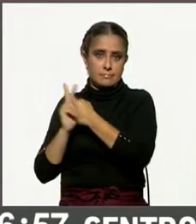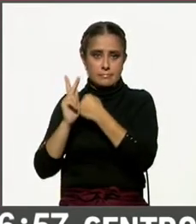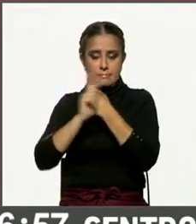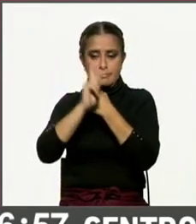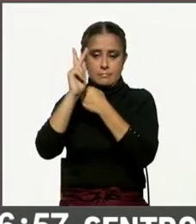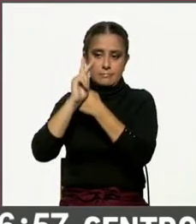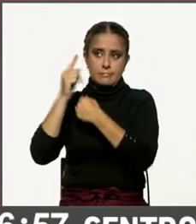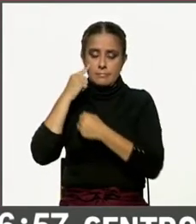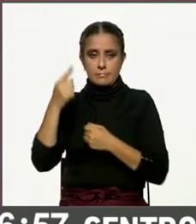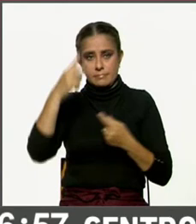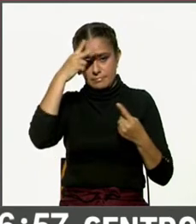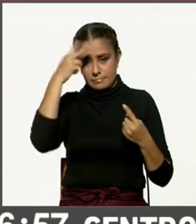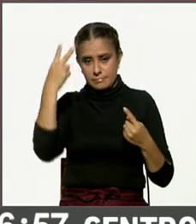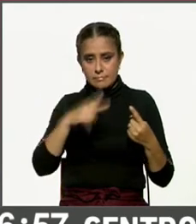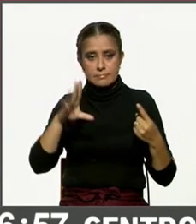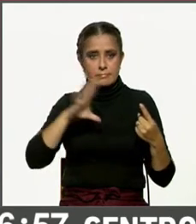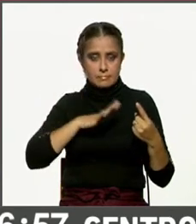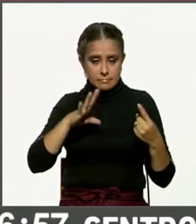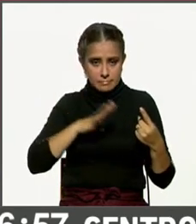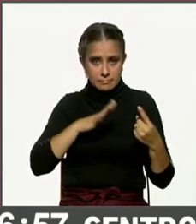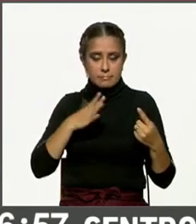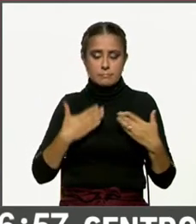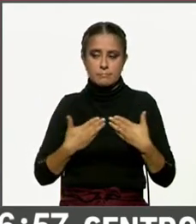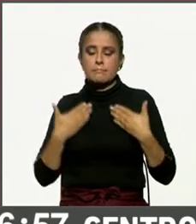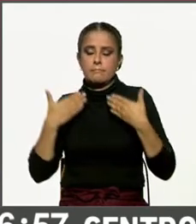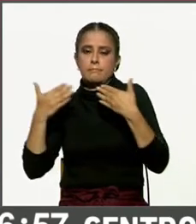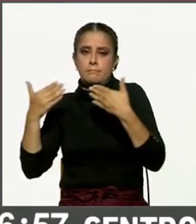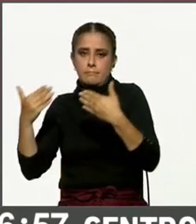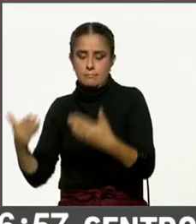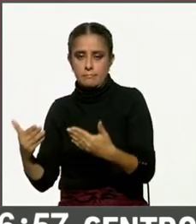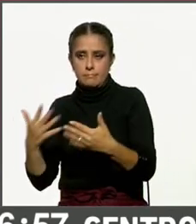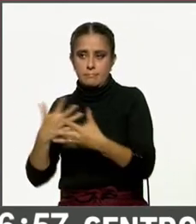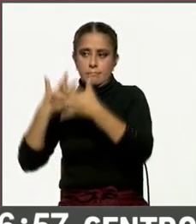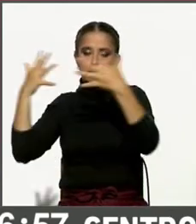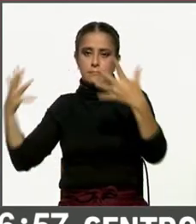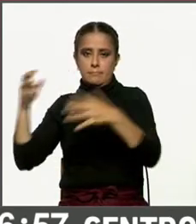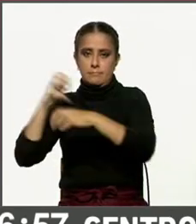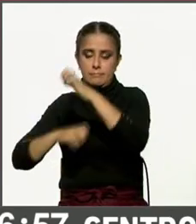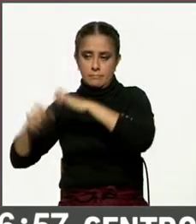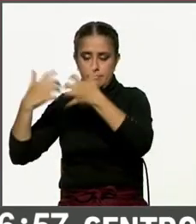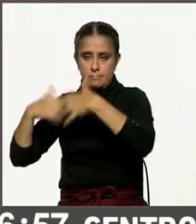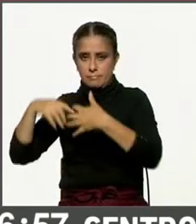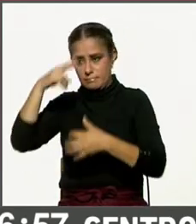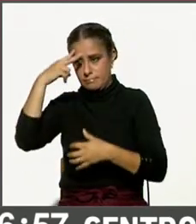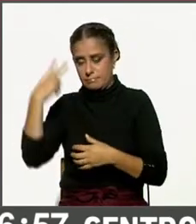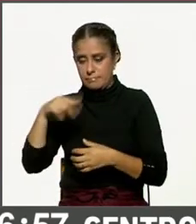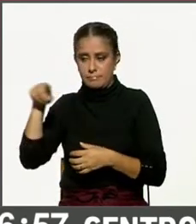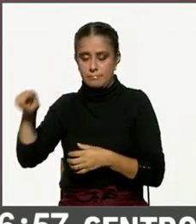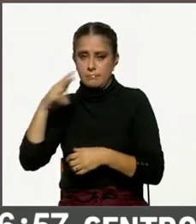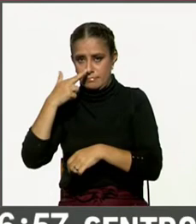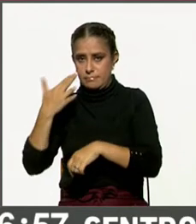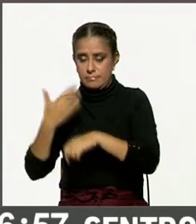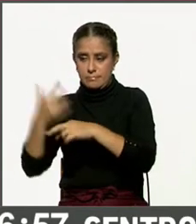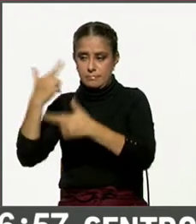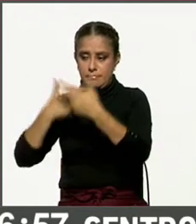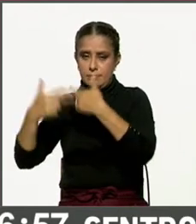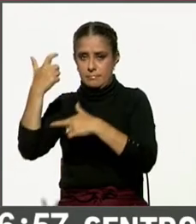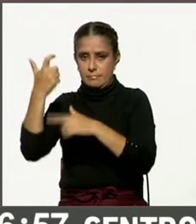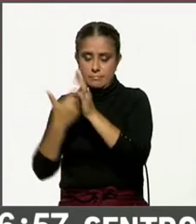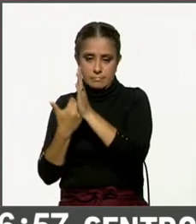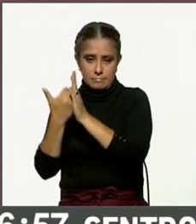estaría México, de la confianza en grandes empresas. Ahí prácticamente tienes